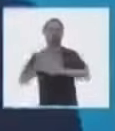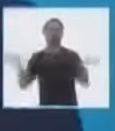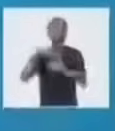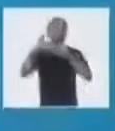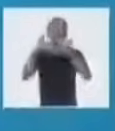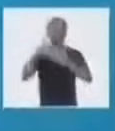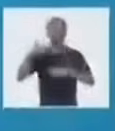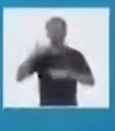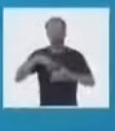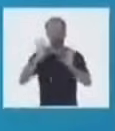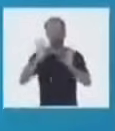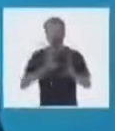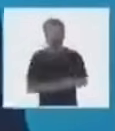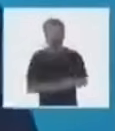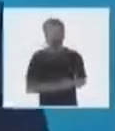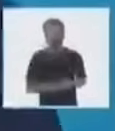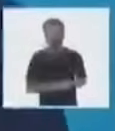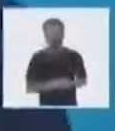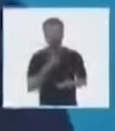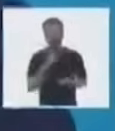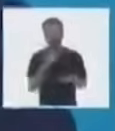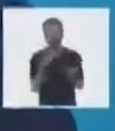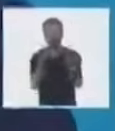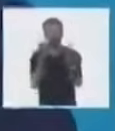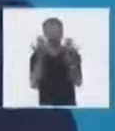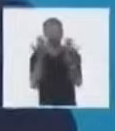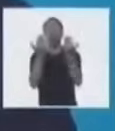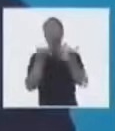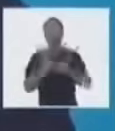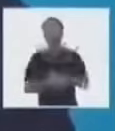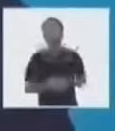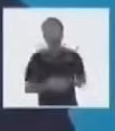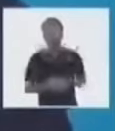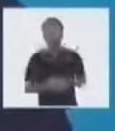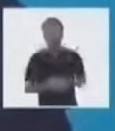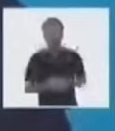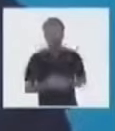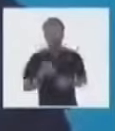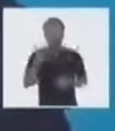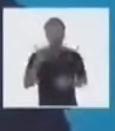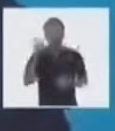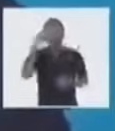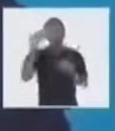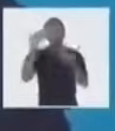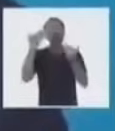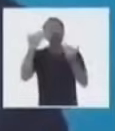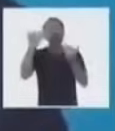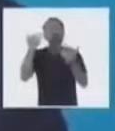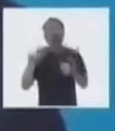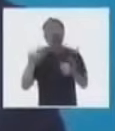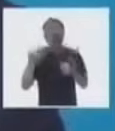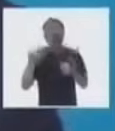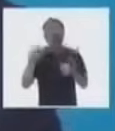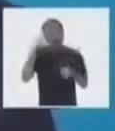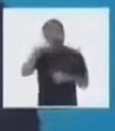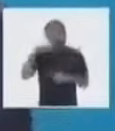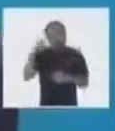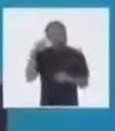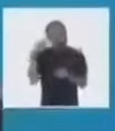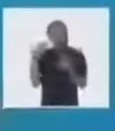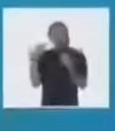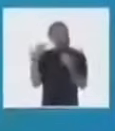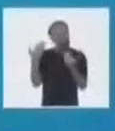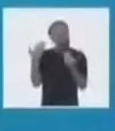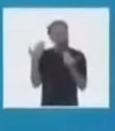izquierda votará? Yo te digo, yo creo que a Milei. A Massa, creo que algún votante de izquierda va a votar. Alguno lo puede votar. Pero vos decís que a Milei no. Ningún votante. Lo veo muy